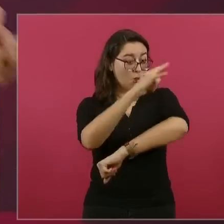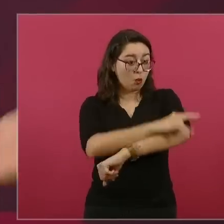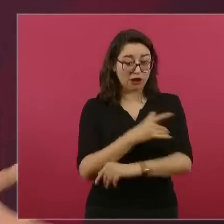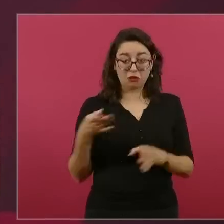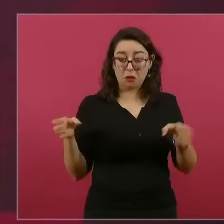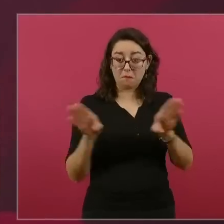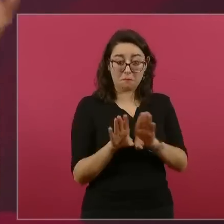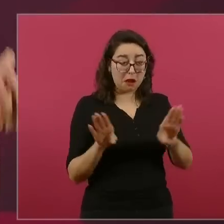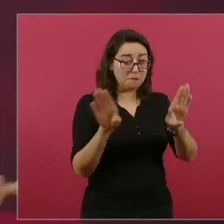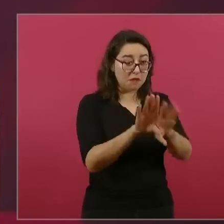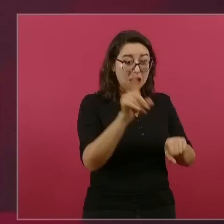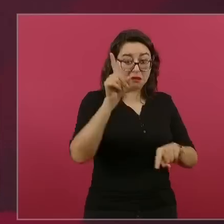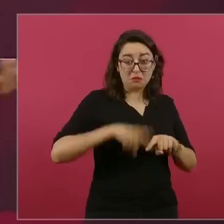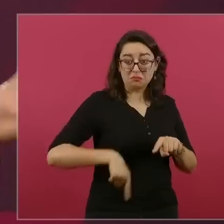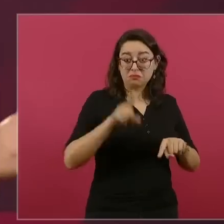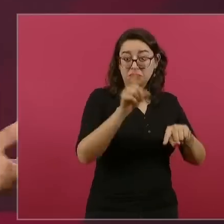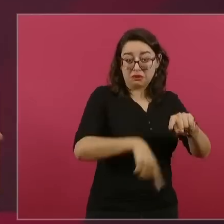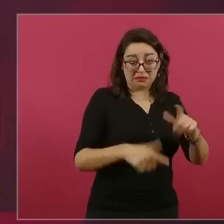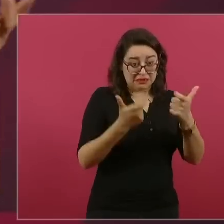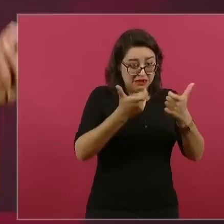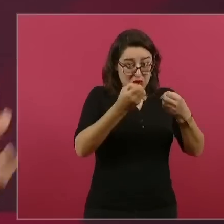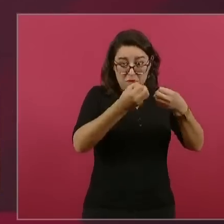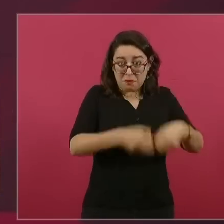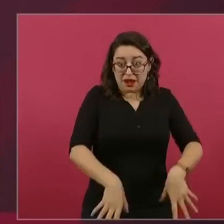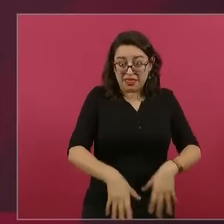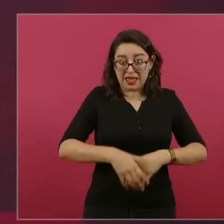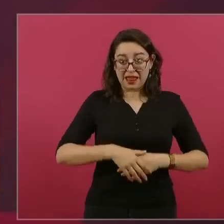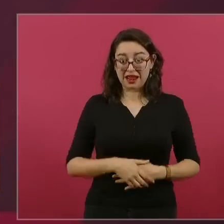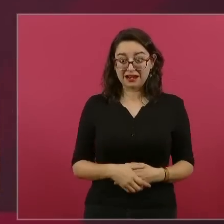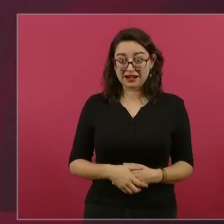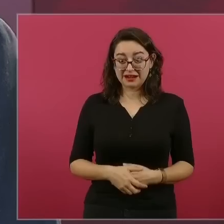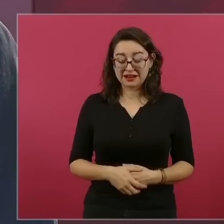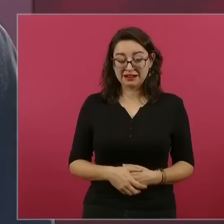Nada más la subvención a los medios.